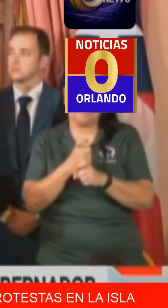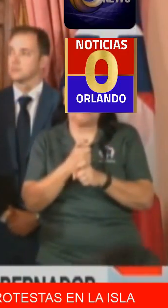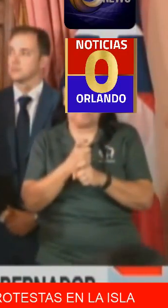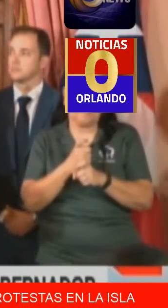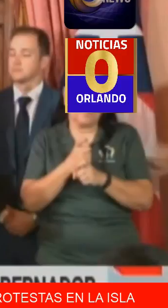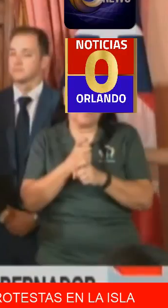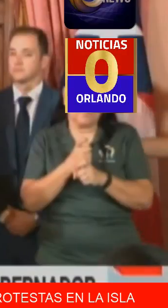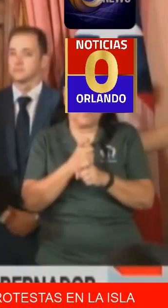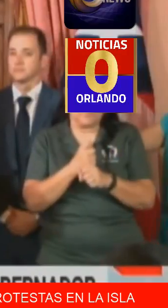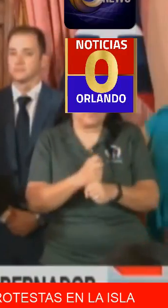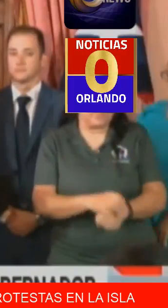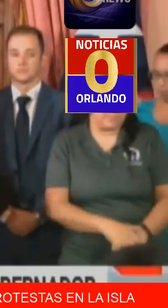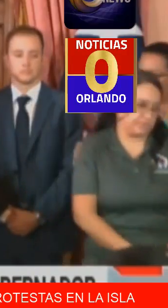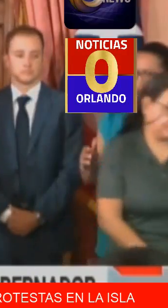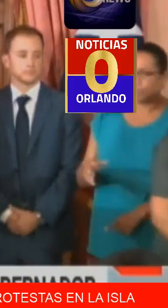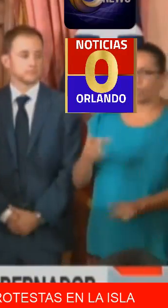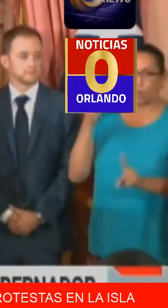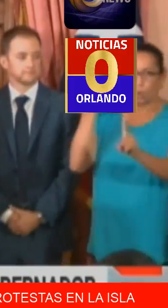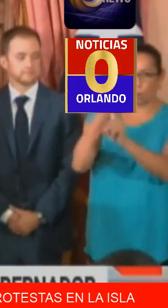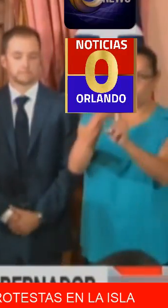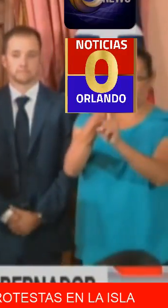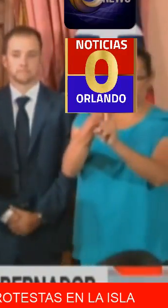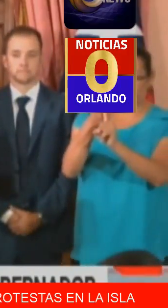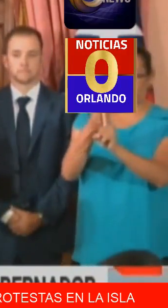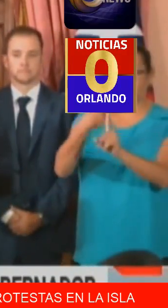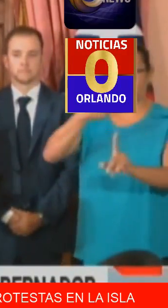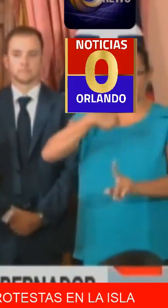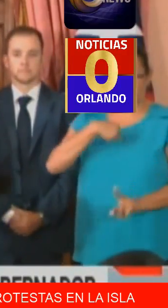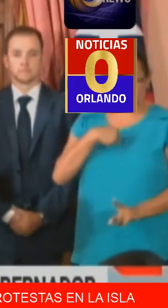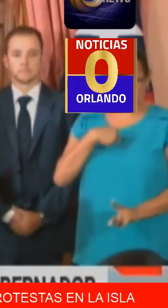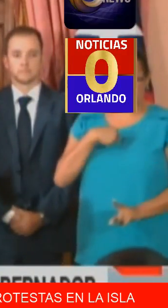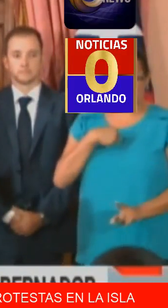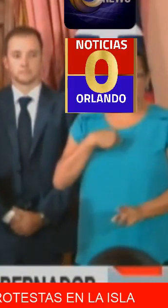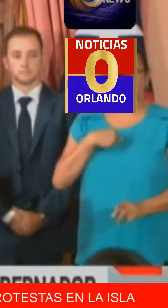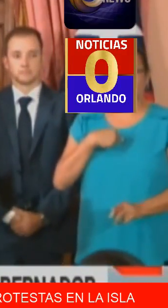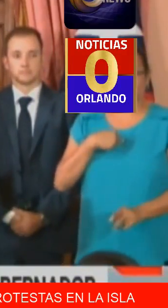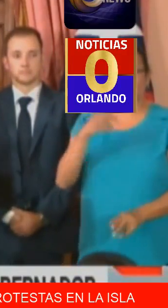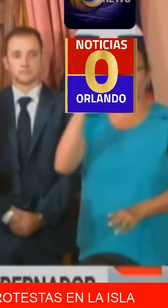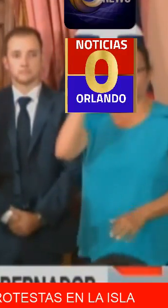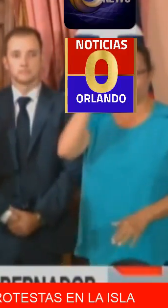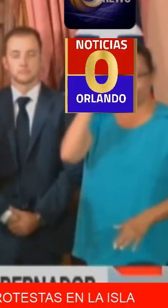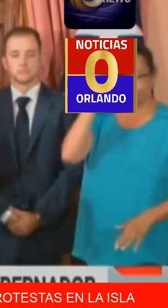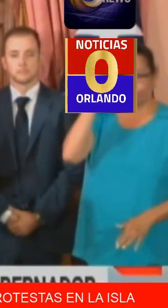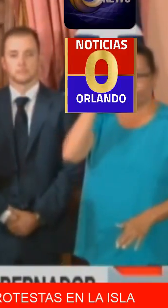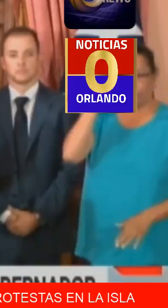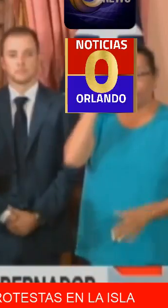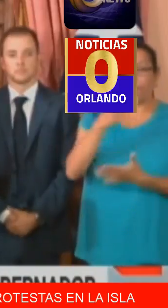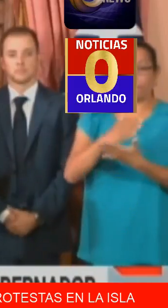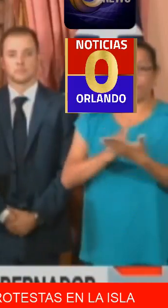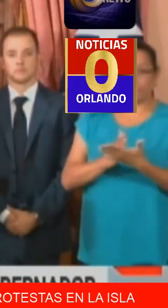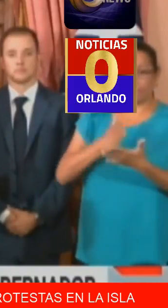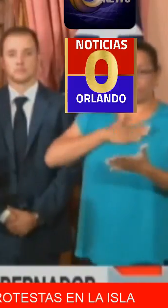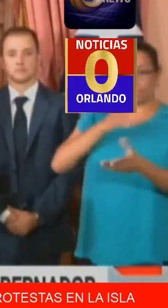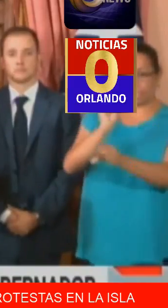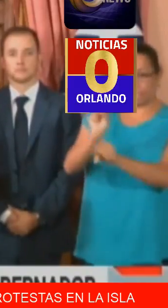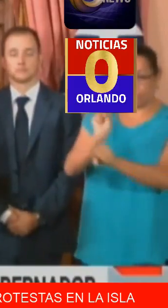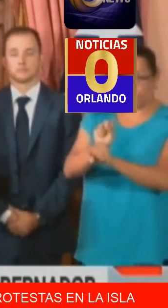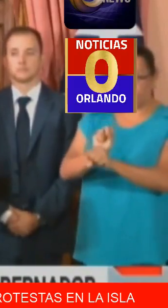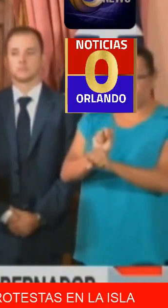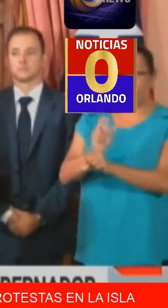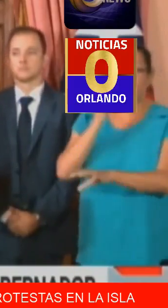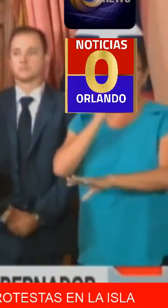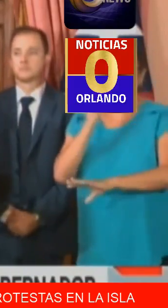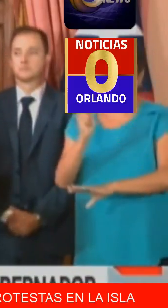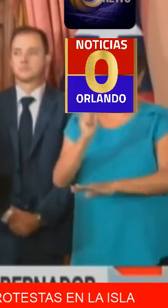Esto afecta, es un golpe, y yo lo reconozco. Parte de mi trabajo es ver